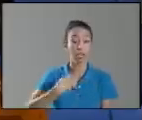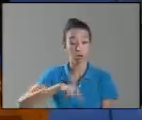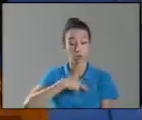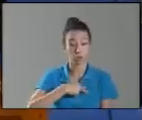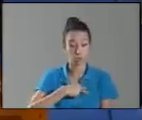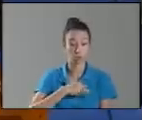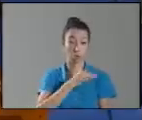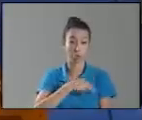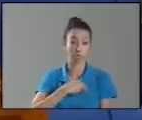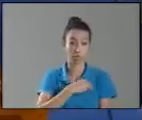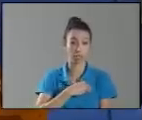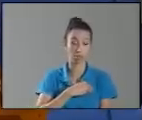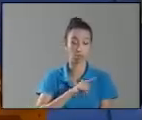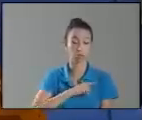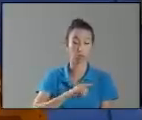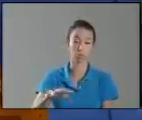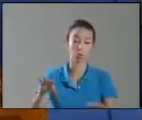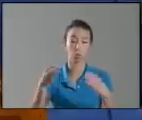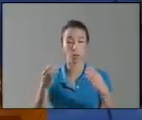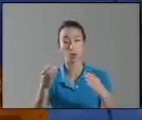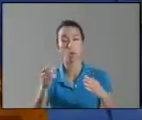el espíritu y la palabra son los que mandan.